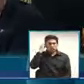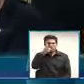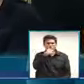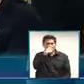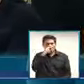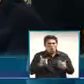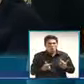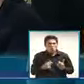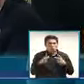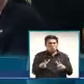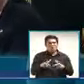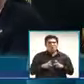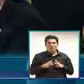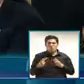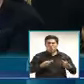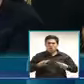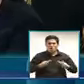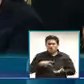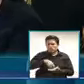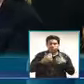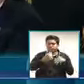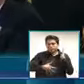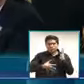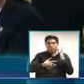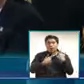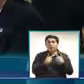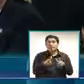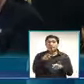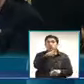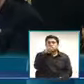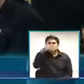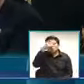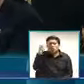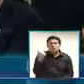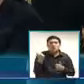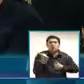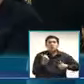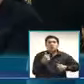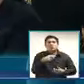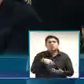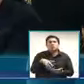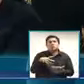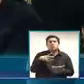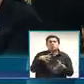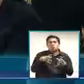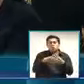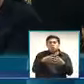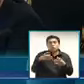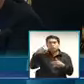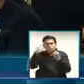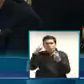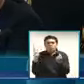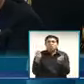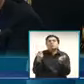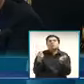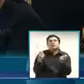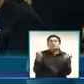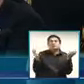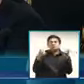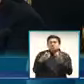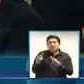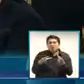corruptos de ladrones de vendepatrias esto y lo otro pero se les olvida que el fundador de su partido estuvo en la cárcel por el desfalco de transurbano por ejemplo